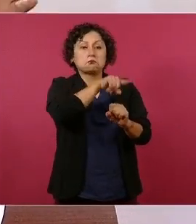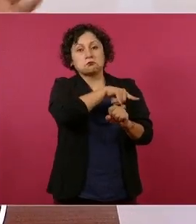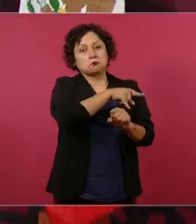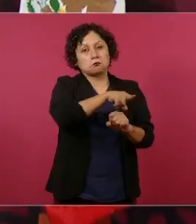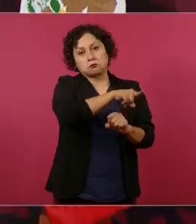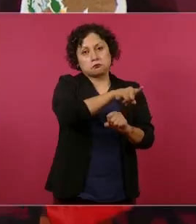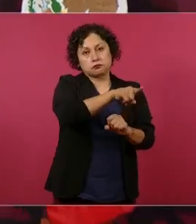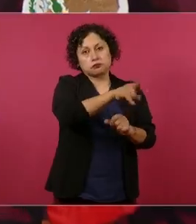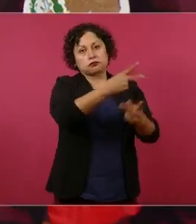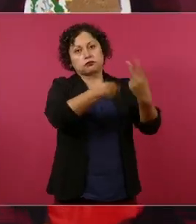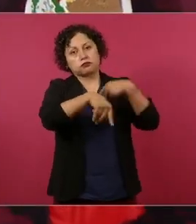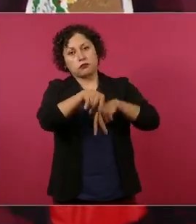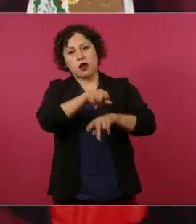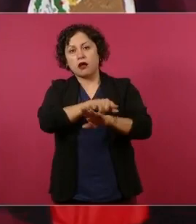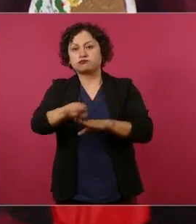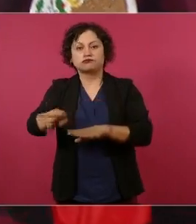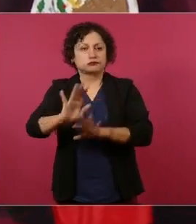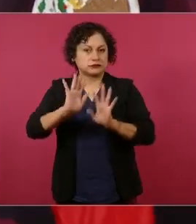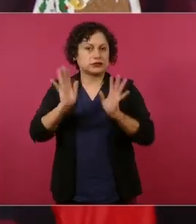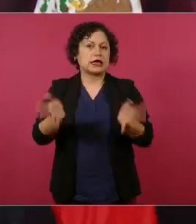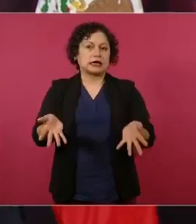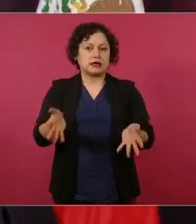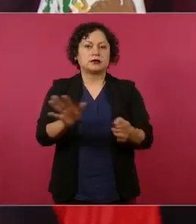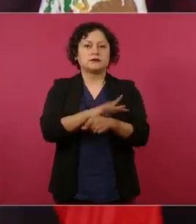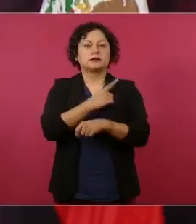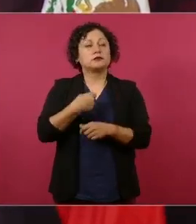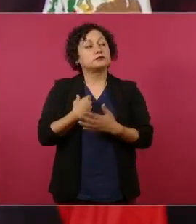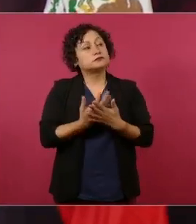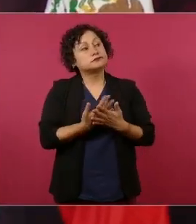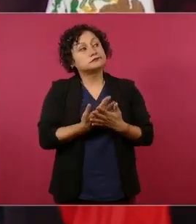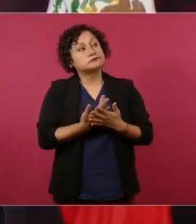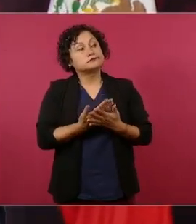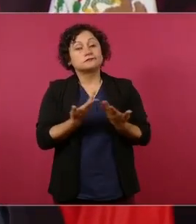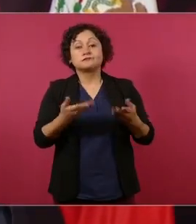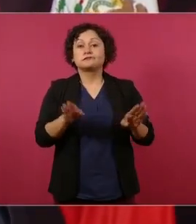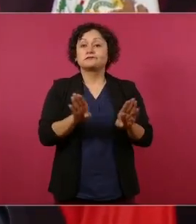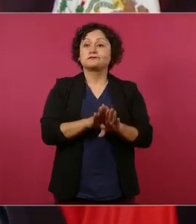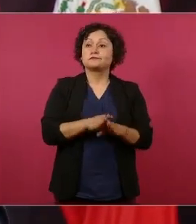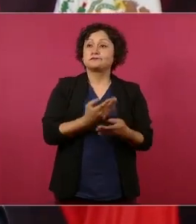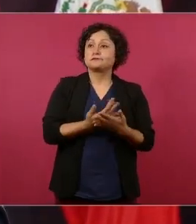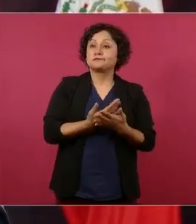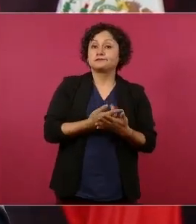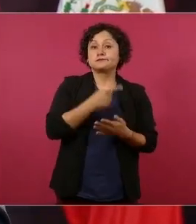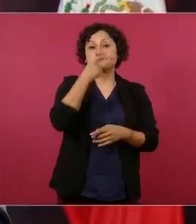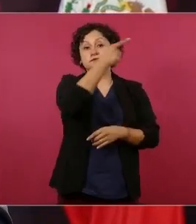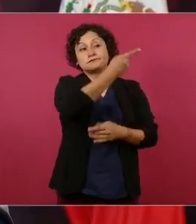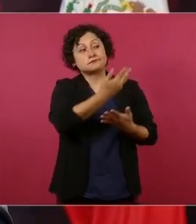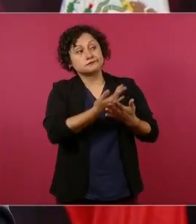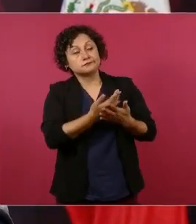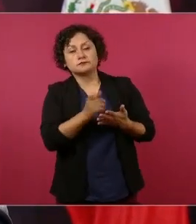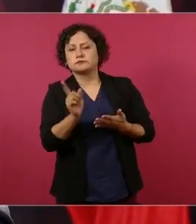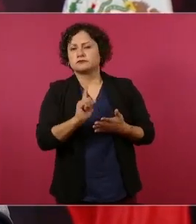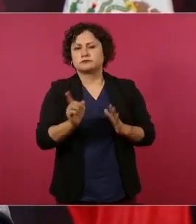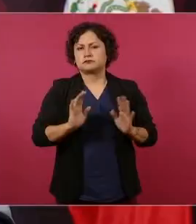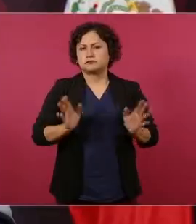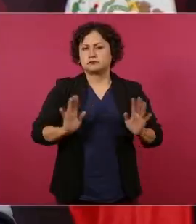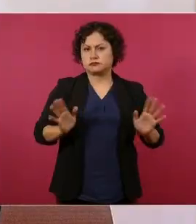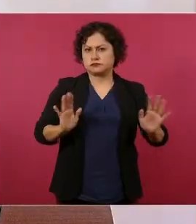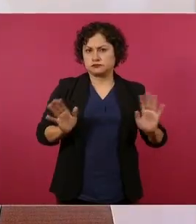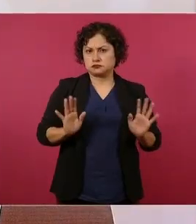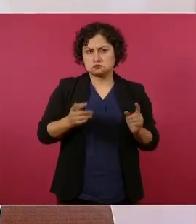no tengamos que esperar a que terminen del lado estadounidense. Ya se está viendo